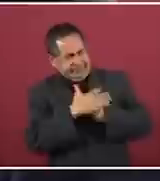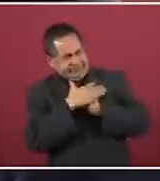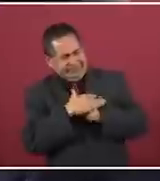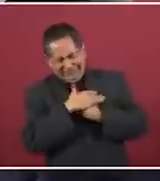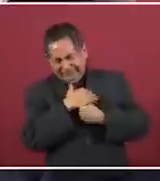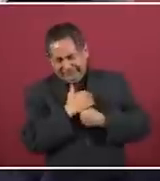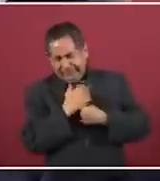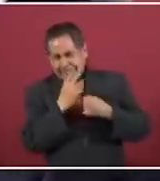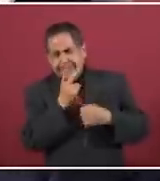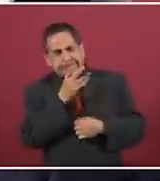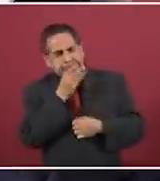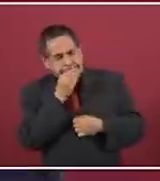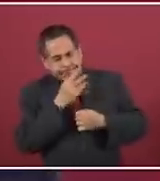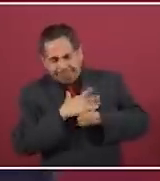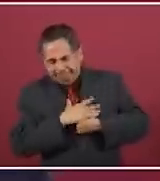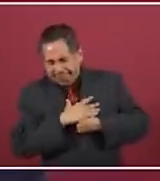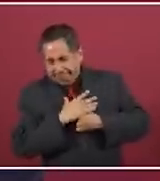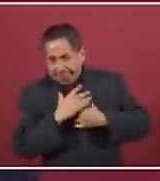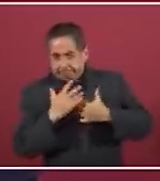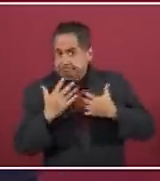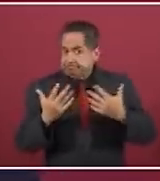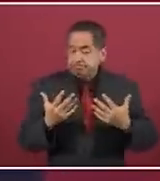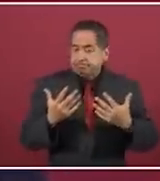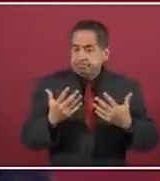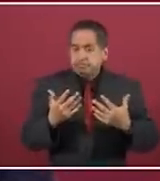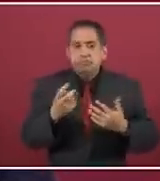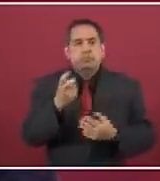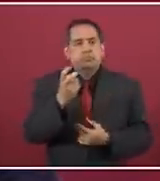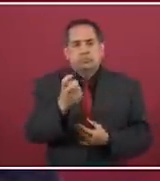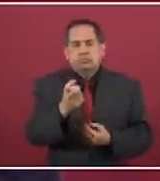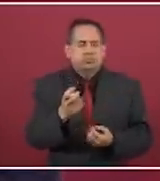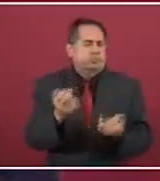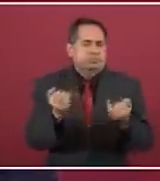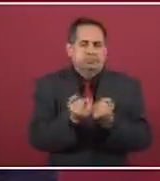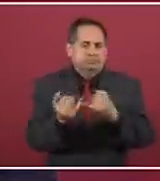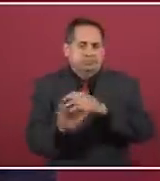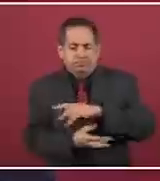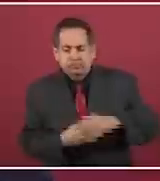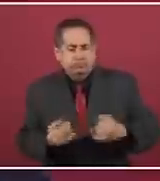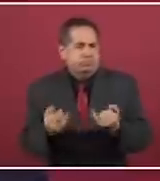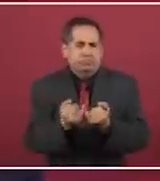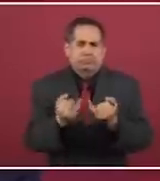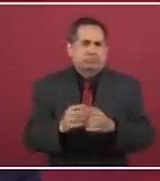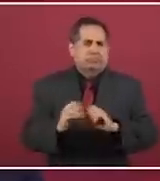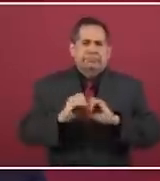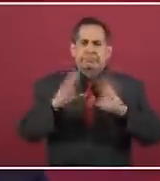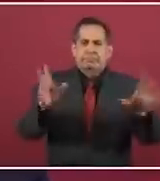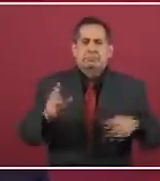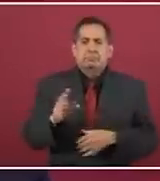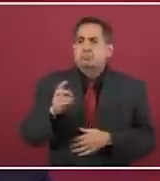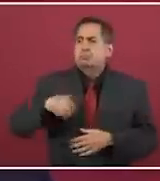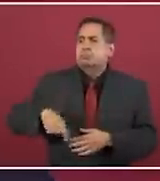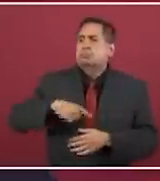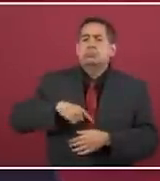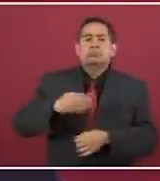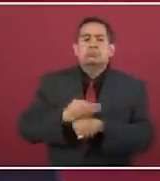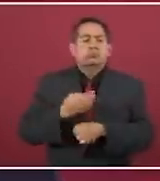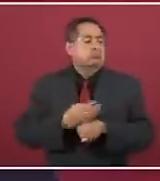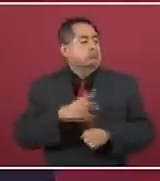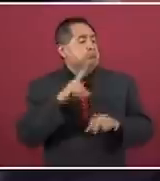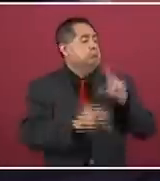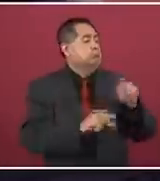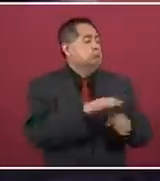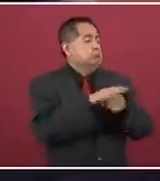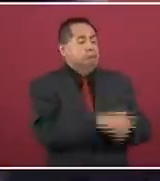por eso sería una incongruencia de parte nuestra